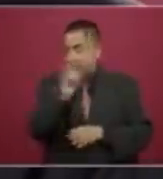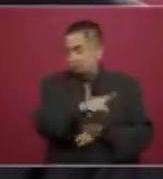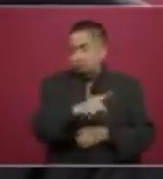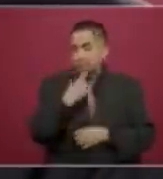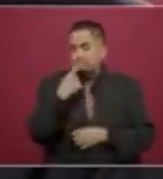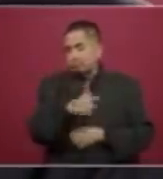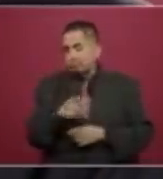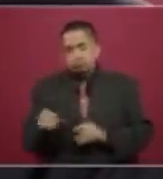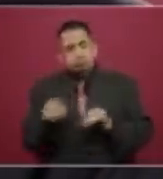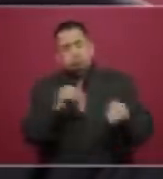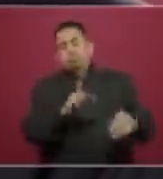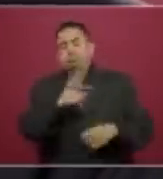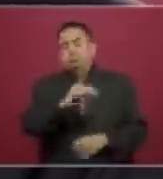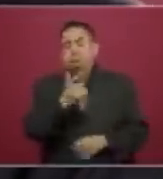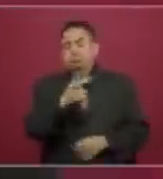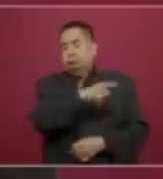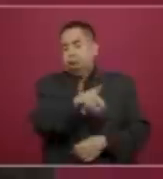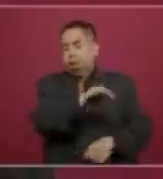a la fiscalía.